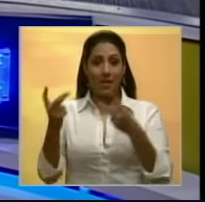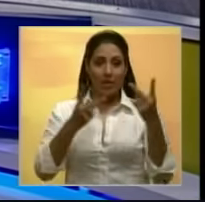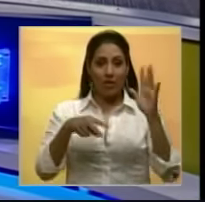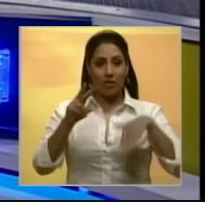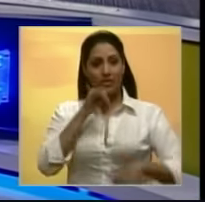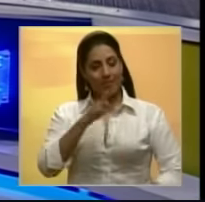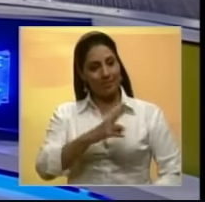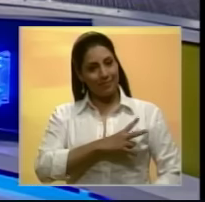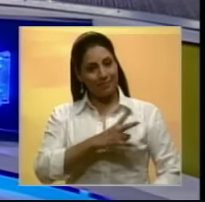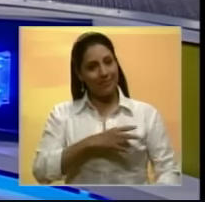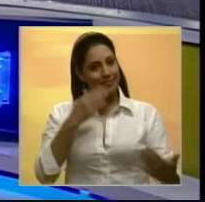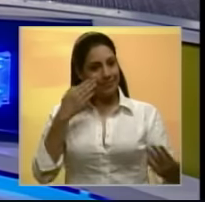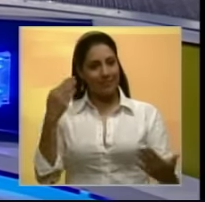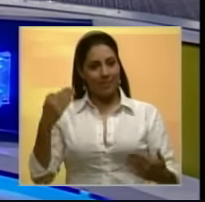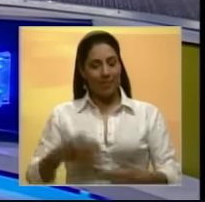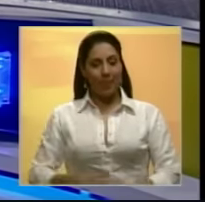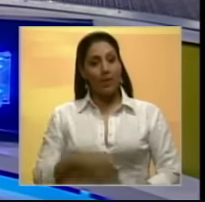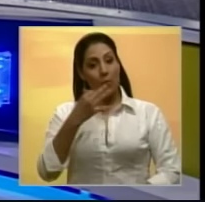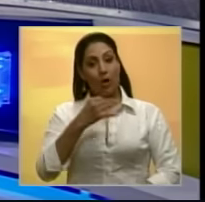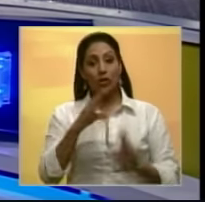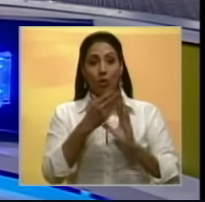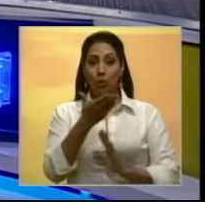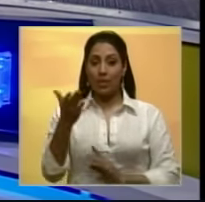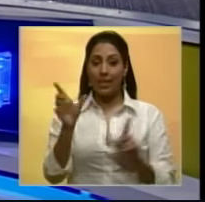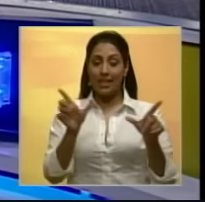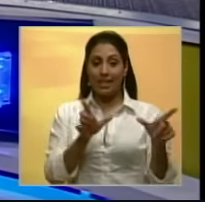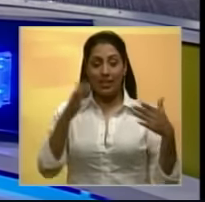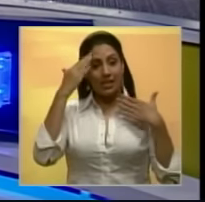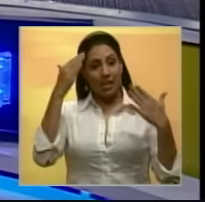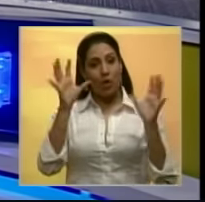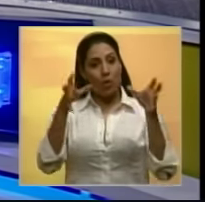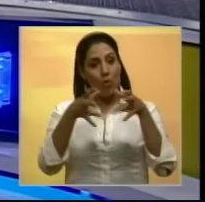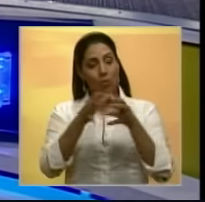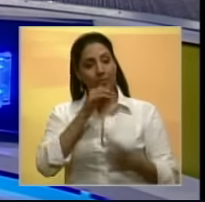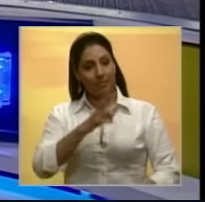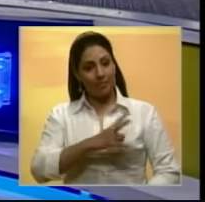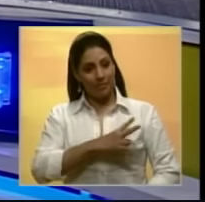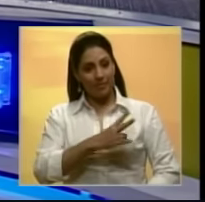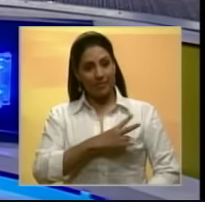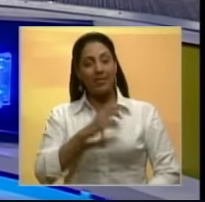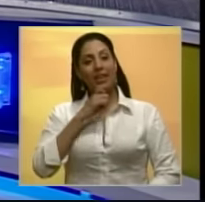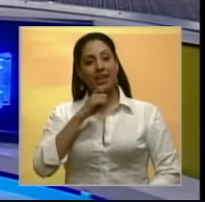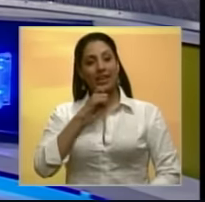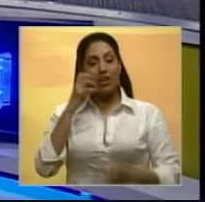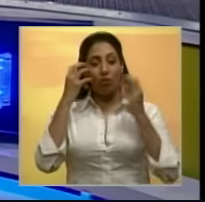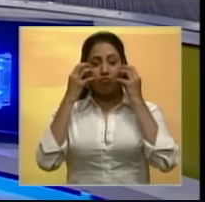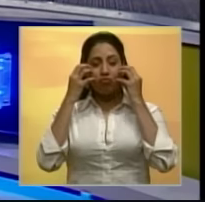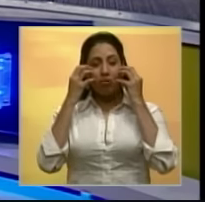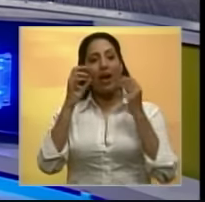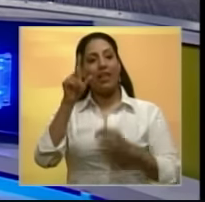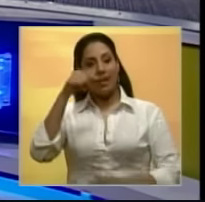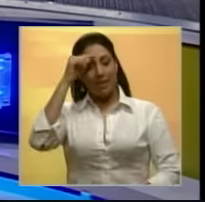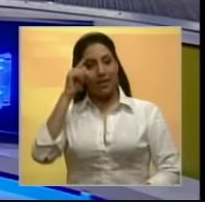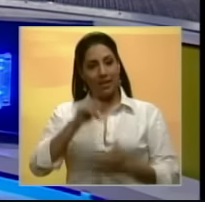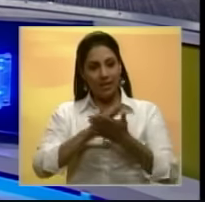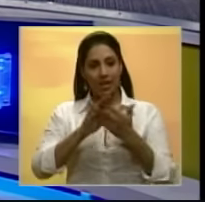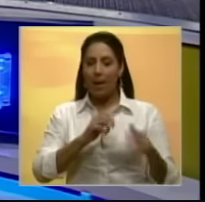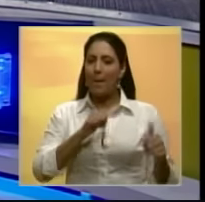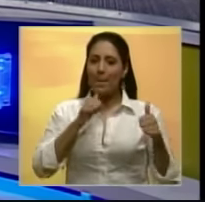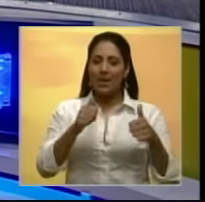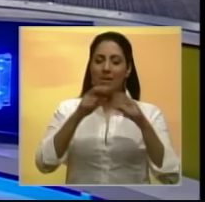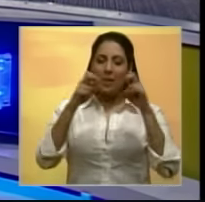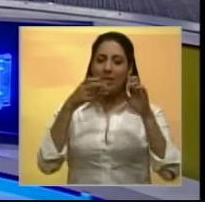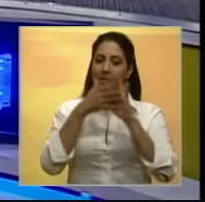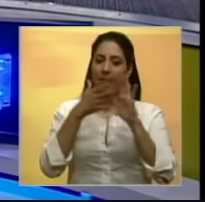a la emisión meridiana de su Noticiero Venevisión. Muy buenas tardes tengan todos. Les saludamos en nombre del equipo de Noticiero Venevisión, Gregorio Rojas y Endrina Yepes. Comenzamos